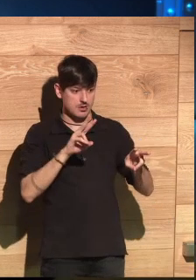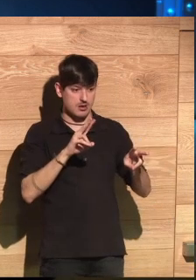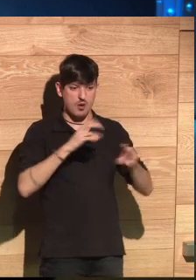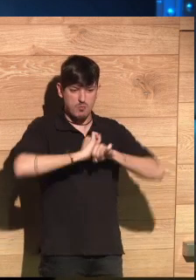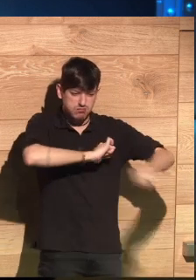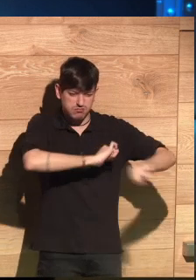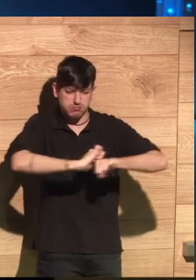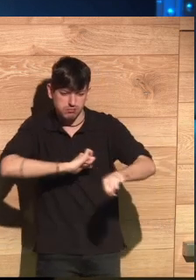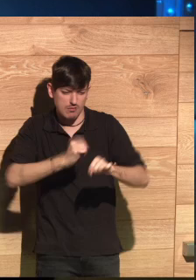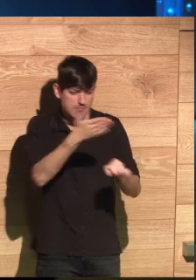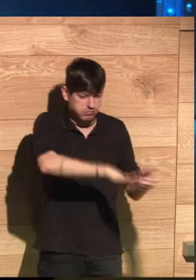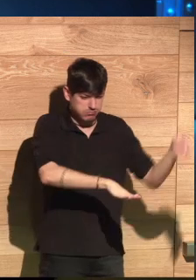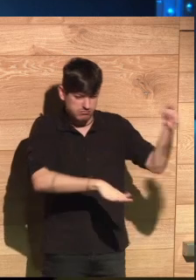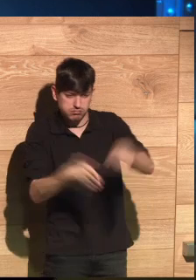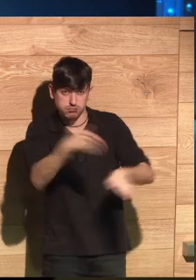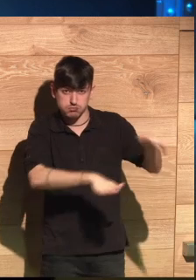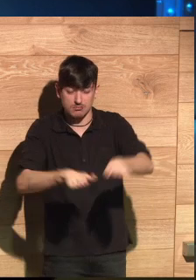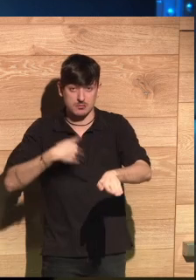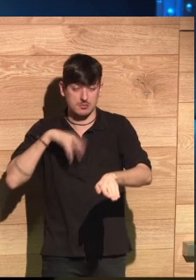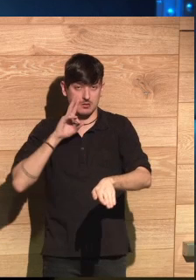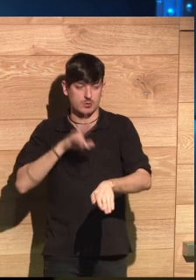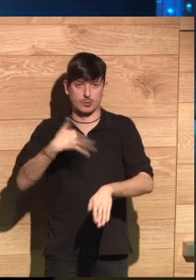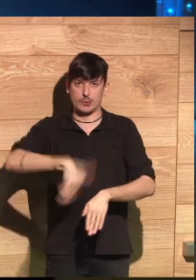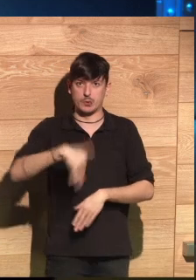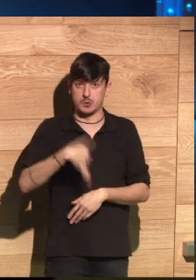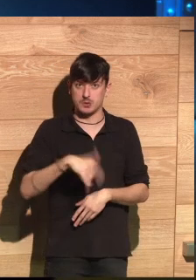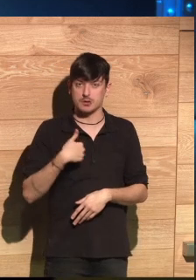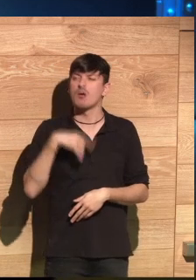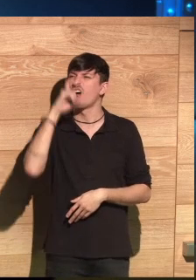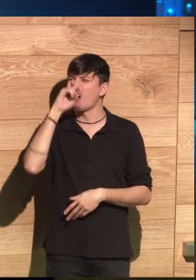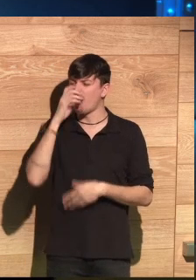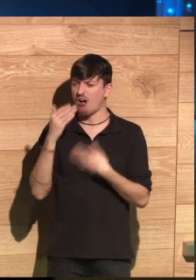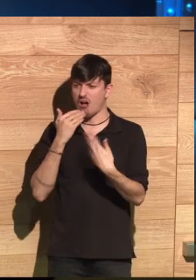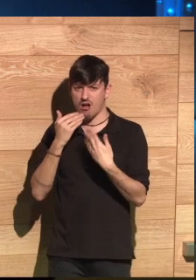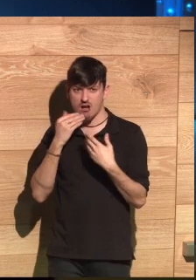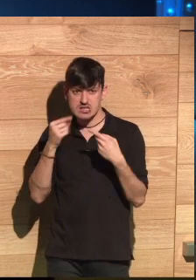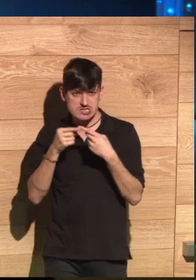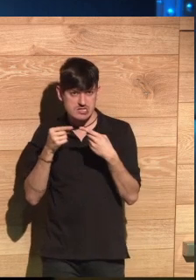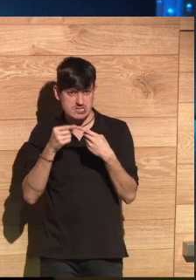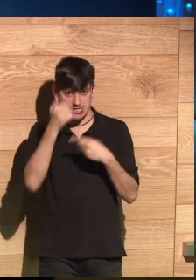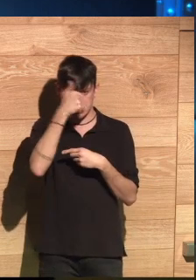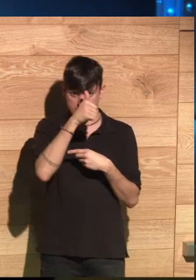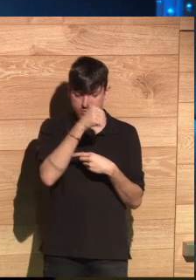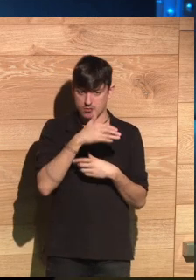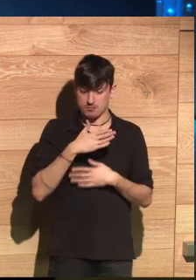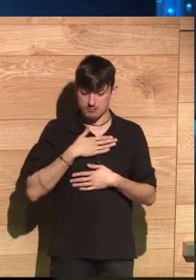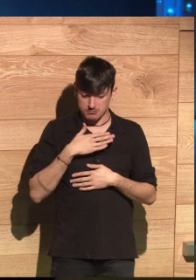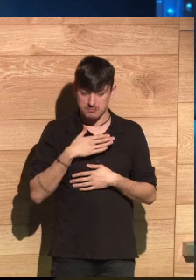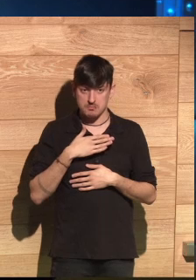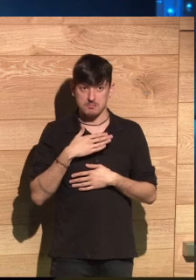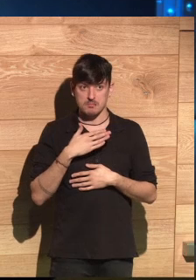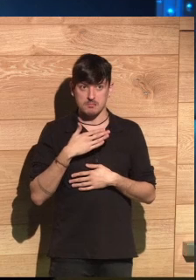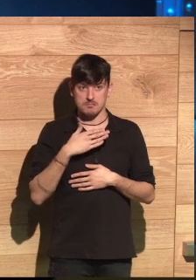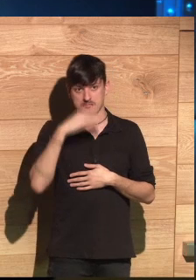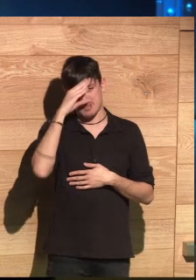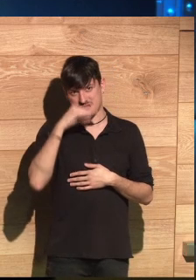desventrados por las bombas. Y empecé a recordar lo que yo hablaba con mis tíos y mi tío, el hermano de mi tía y el hermano de mi padre no porque